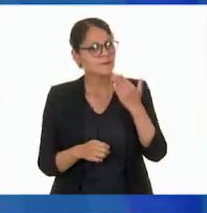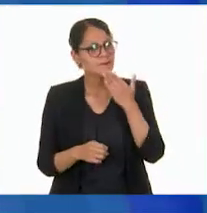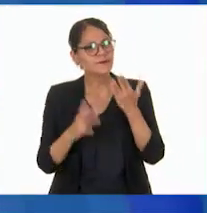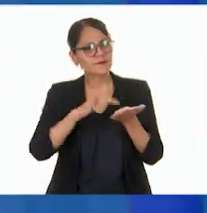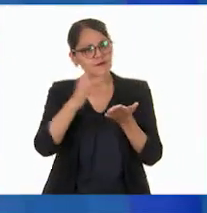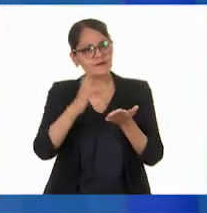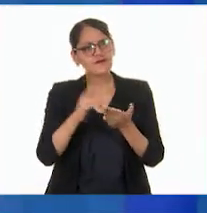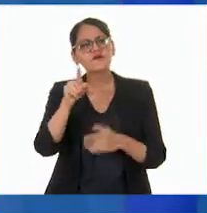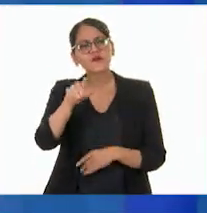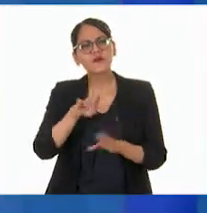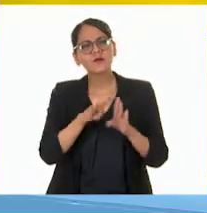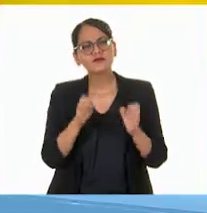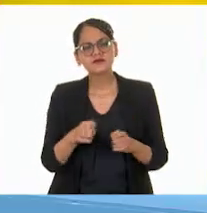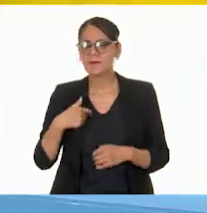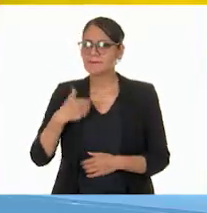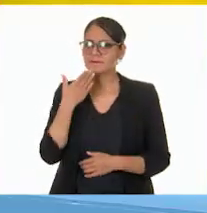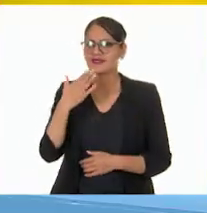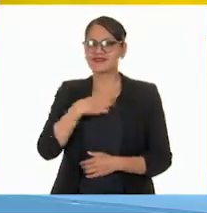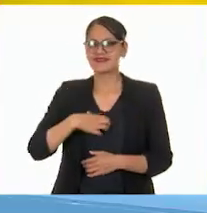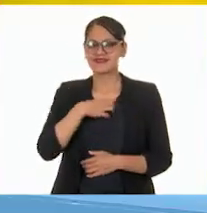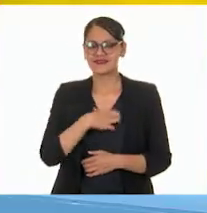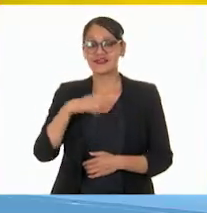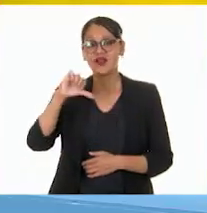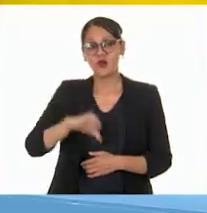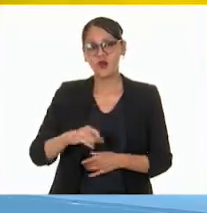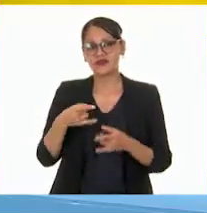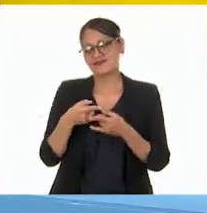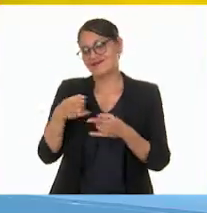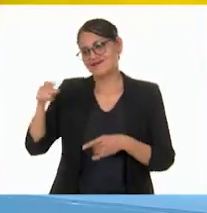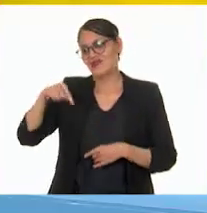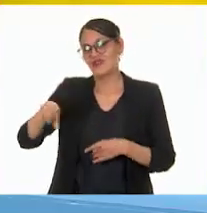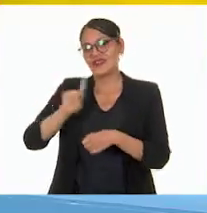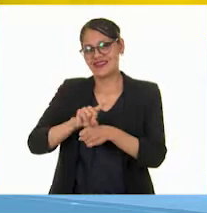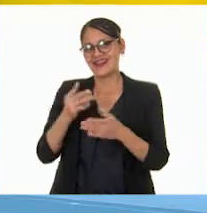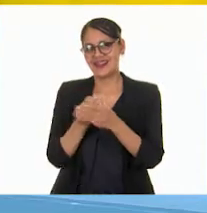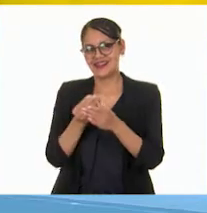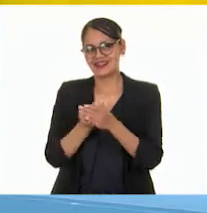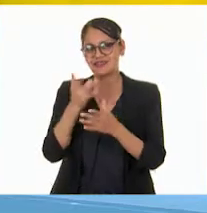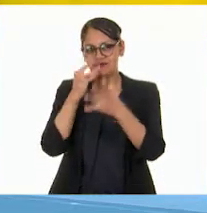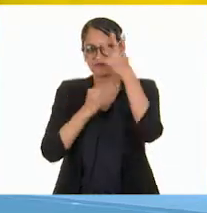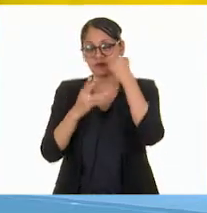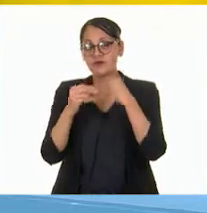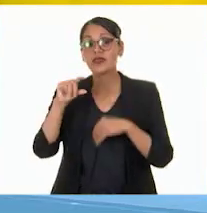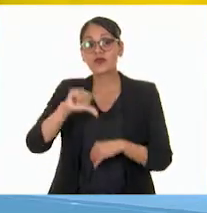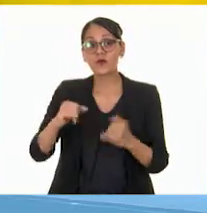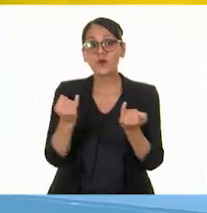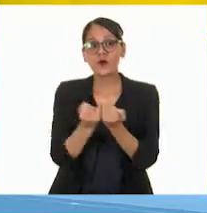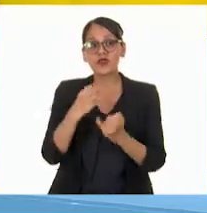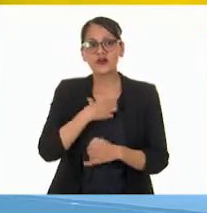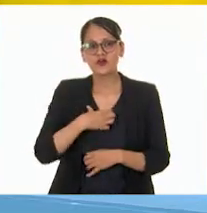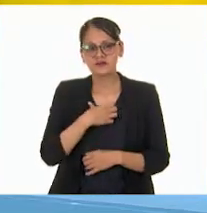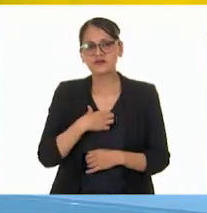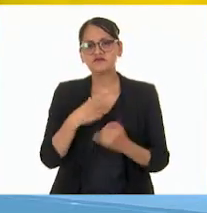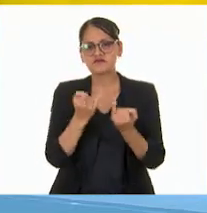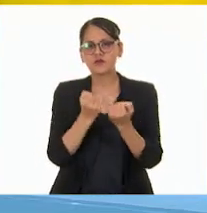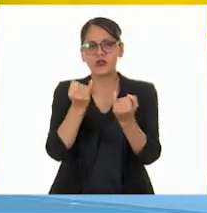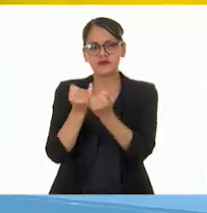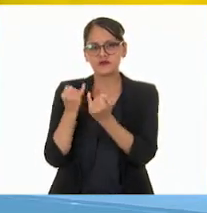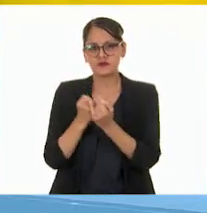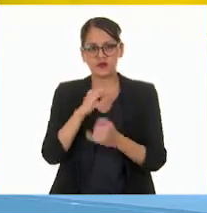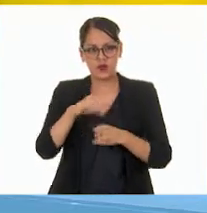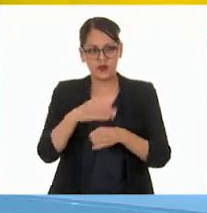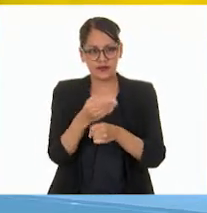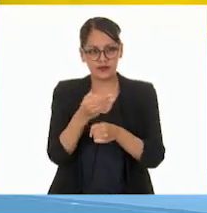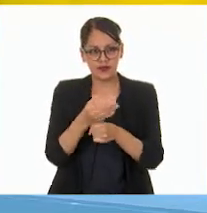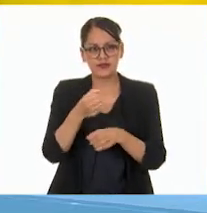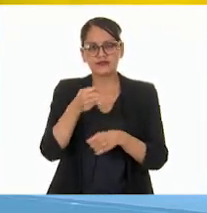muchas gracias, Jenny. ¿Y tú? Muy contenta de tenerte el día de hoy en esta clase y muy contenta de estar con ustedes en lo que va a ser nuestra